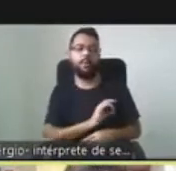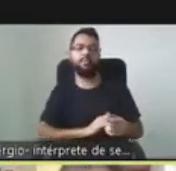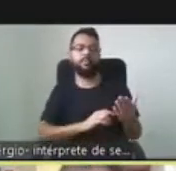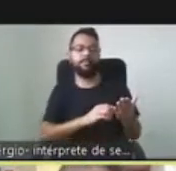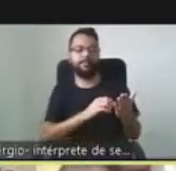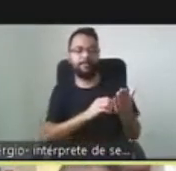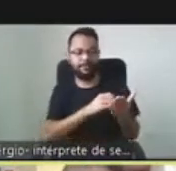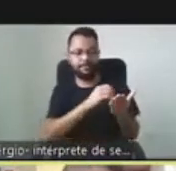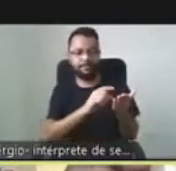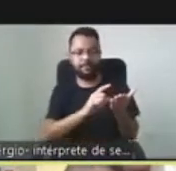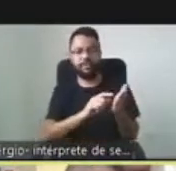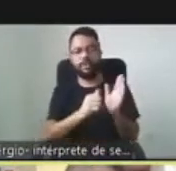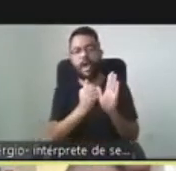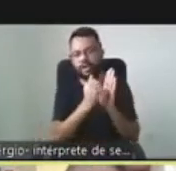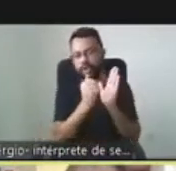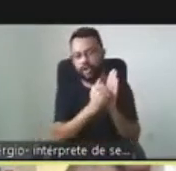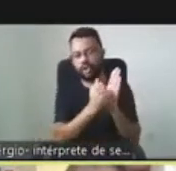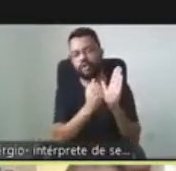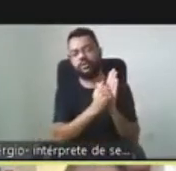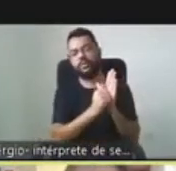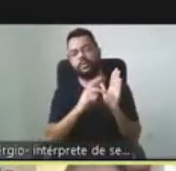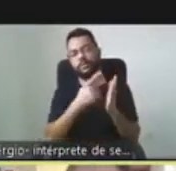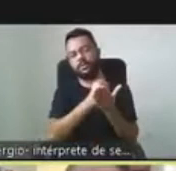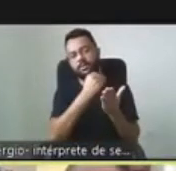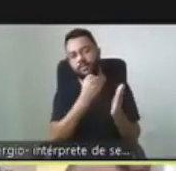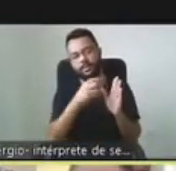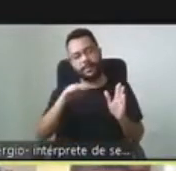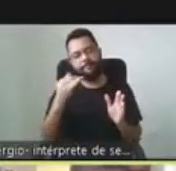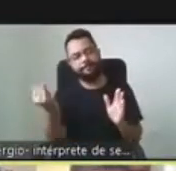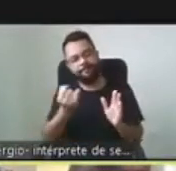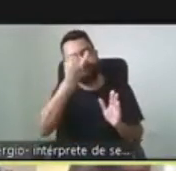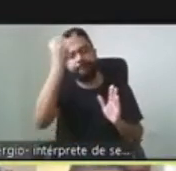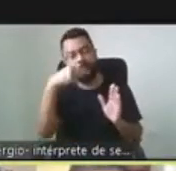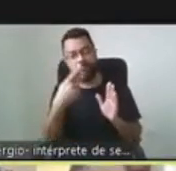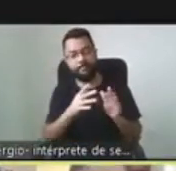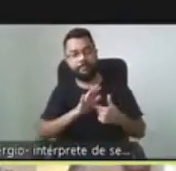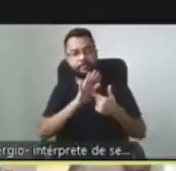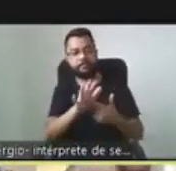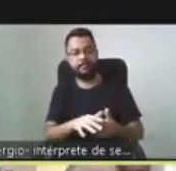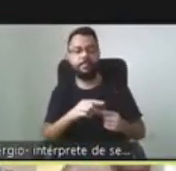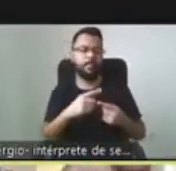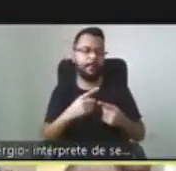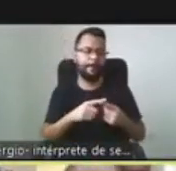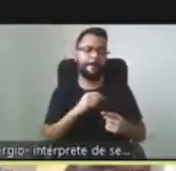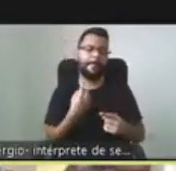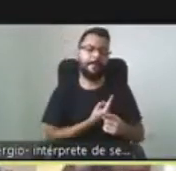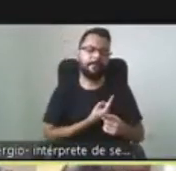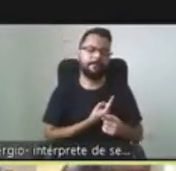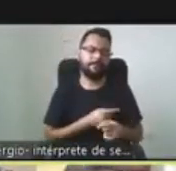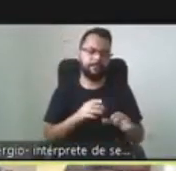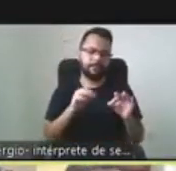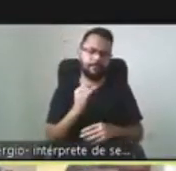son los más relevantes en esta presentación, porque justamente estamos hablando de